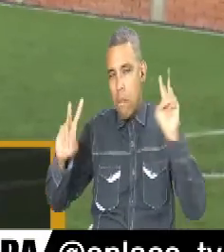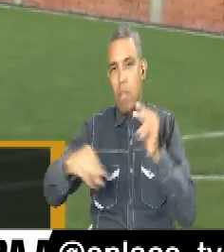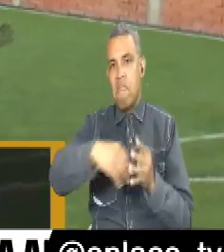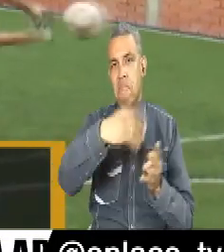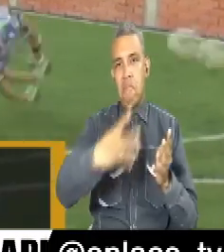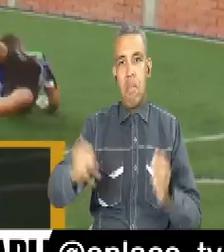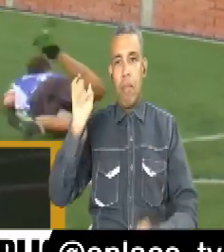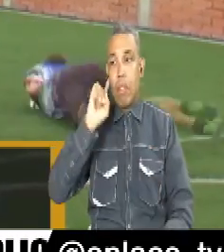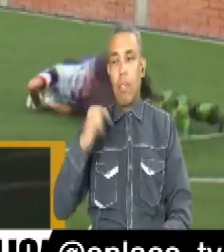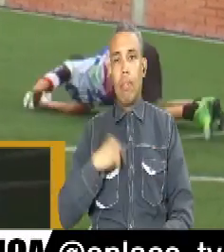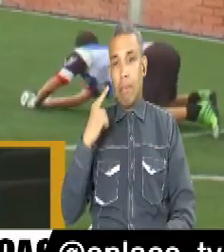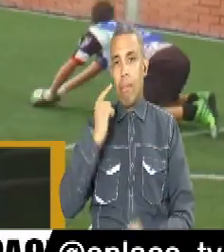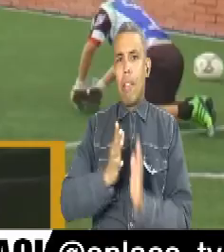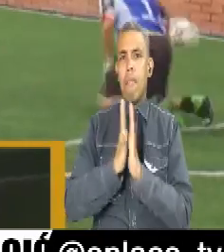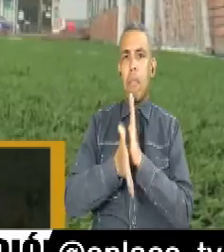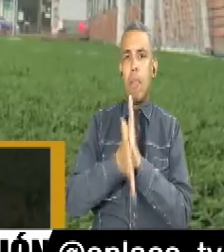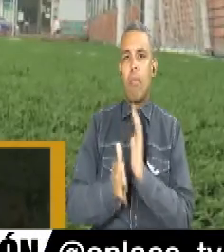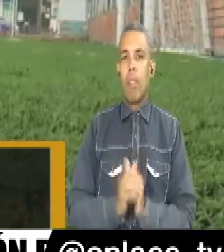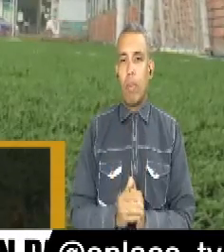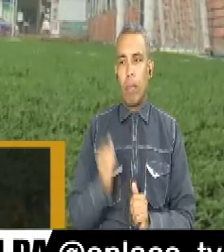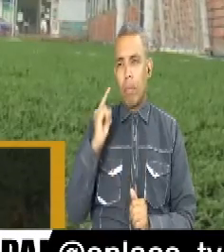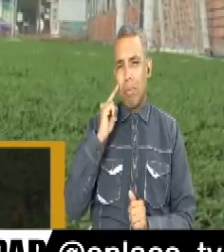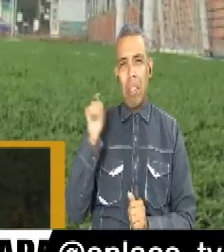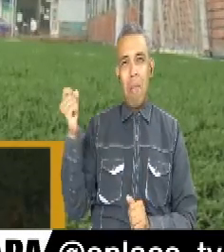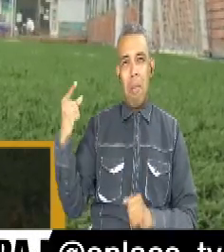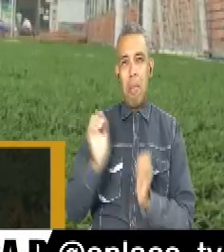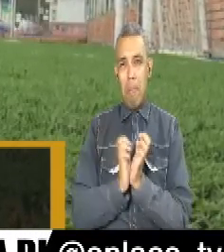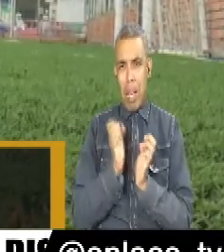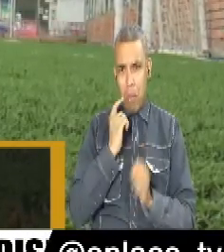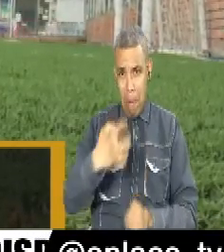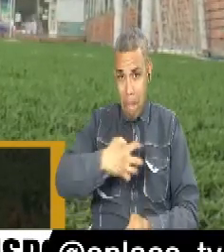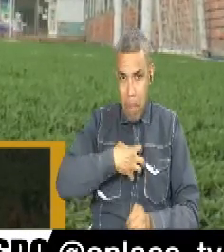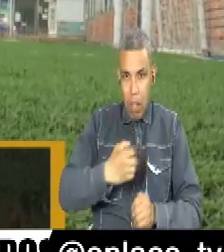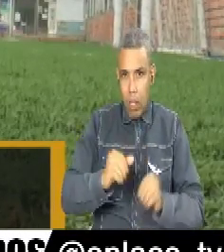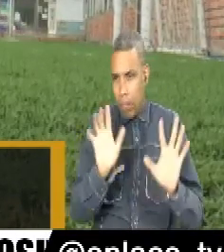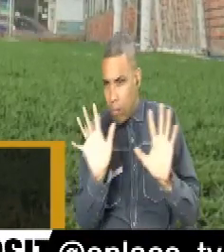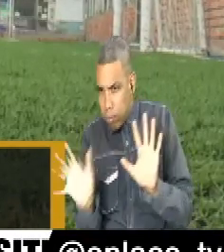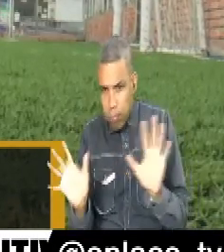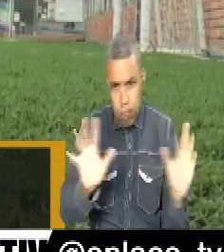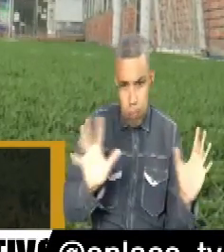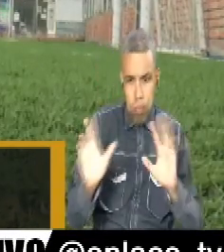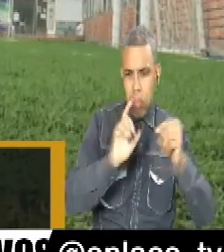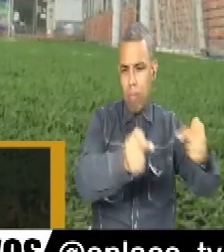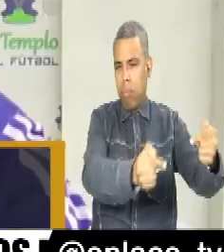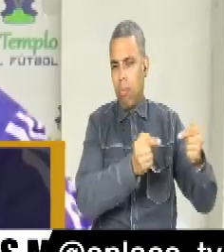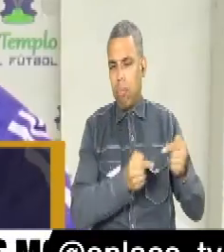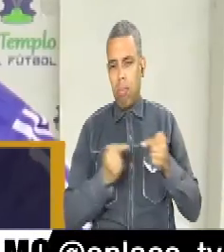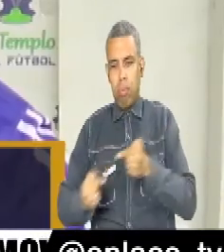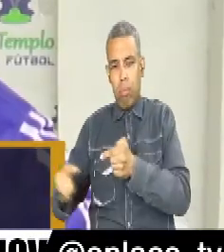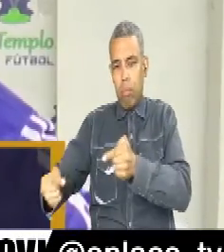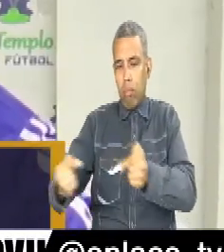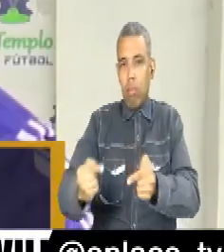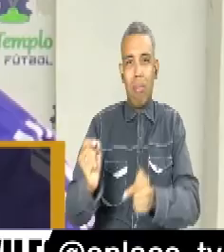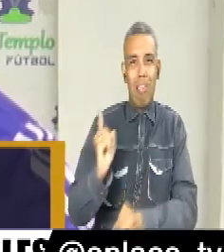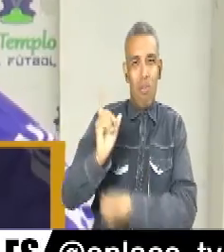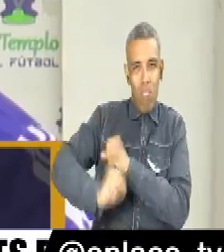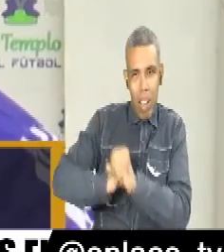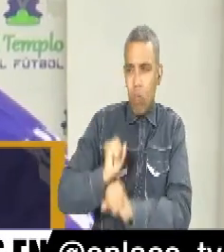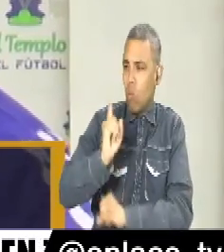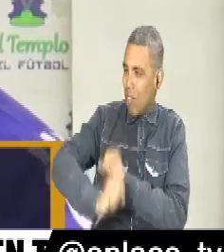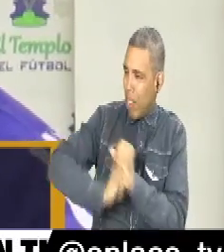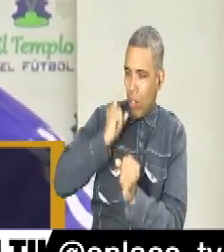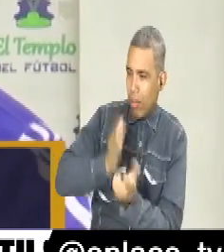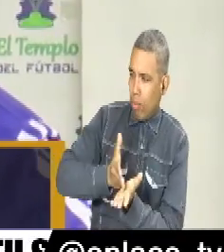Se cumplió una nueva batalla de arqueros en el nororiente de la ciudad. Para la organización del certamen, este es un evento que ya está consolidado. La jornada estuvo